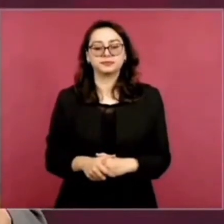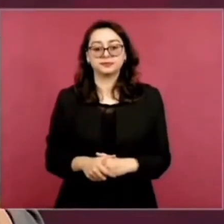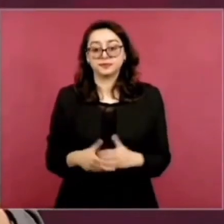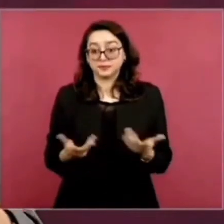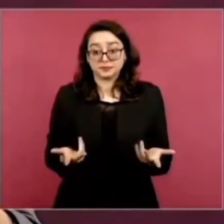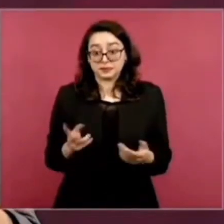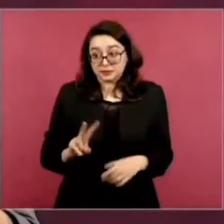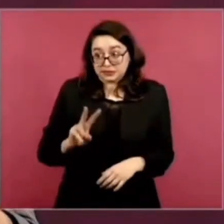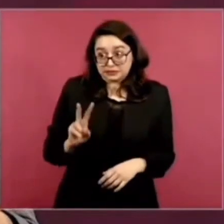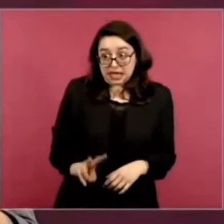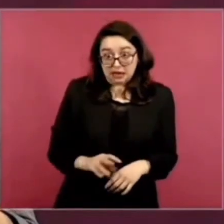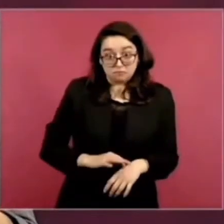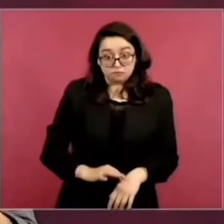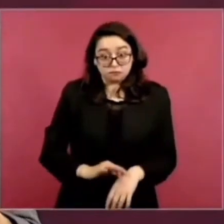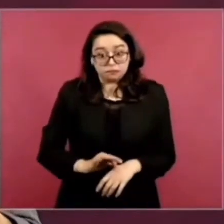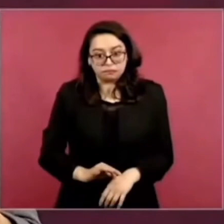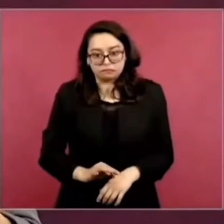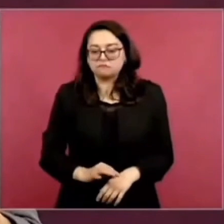verdadera.